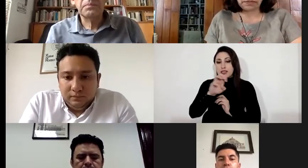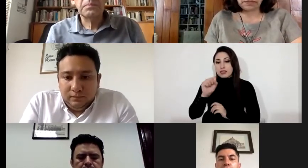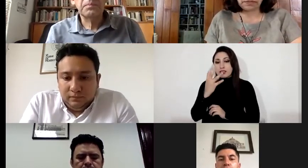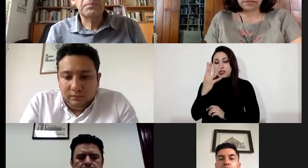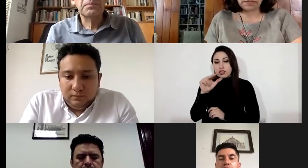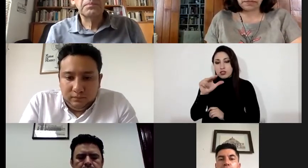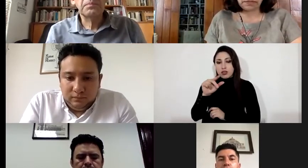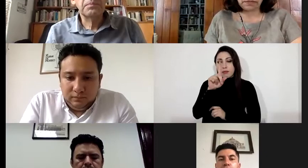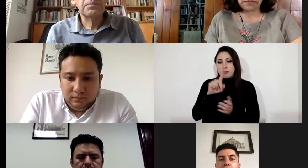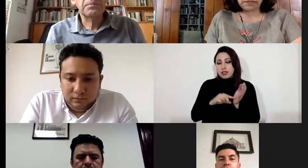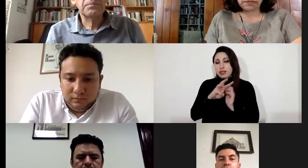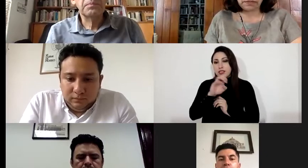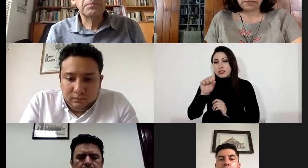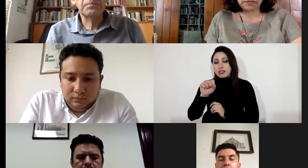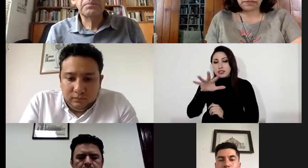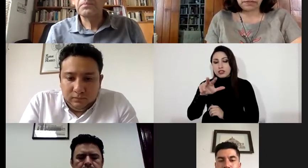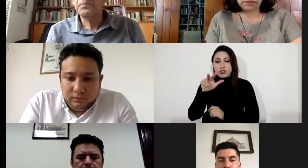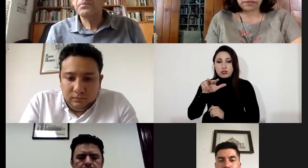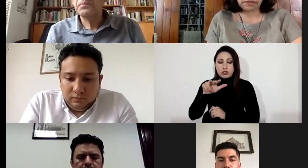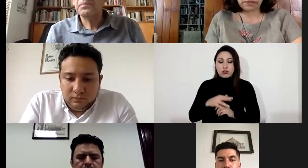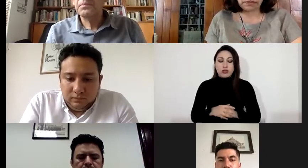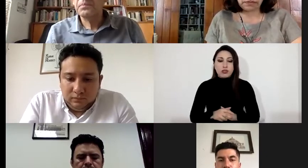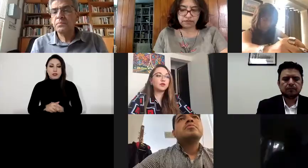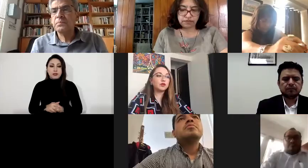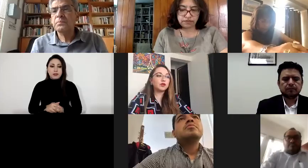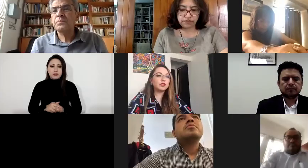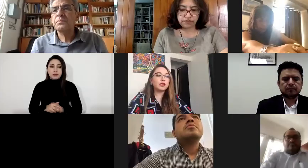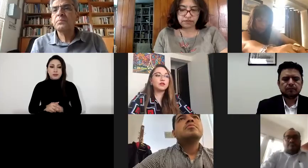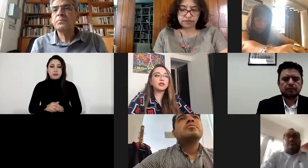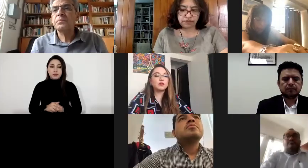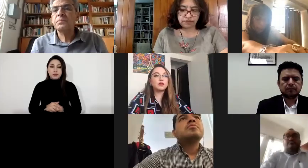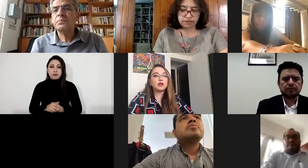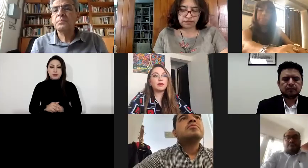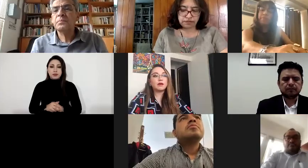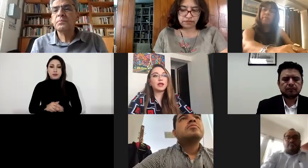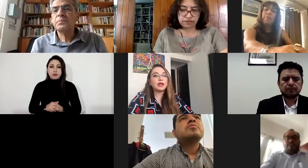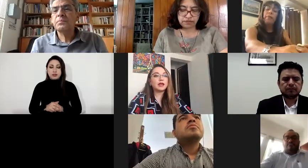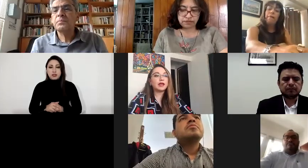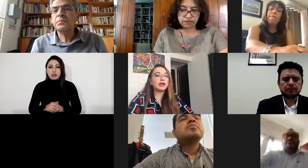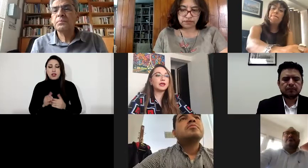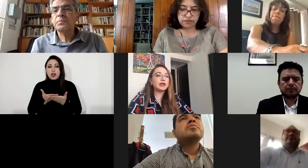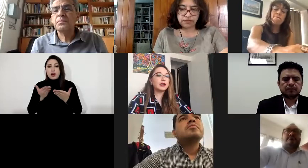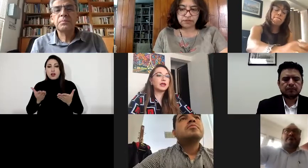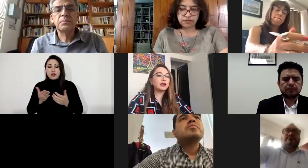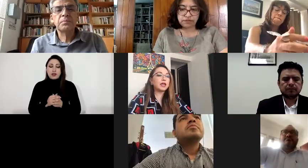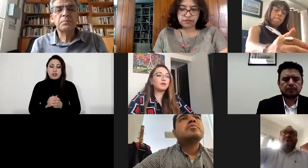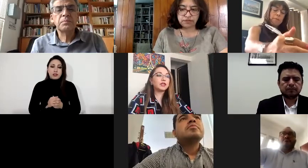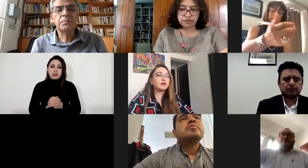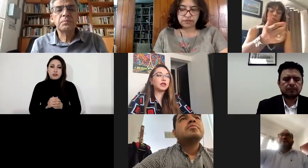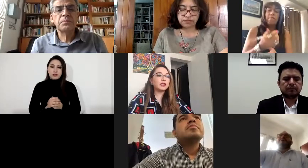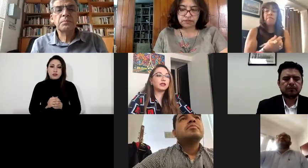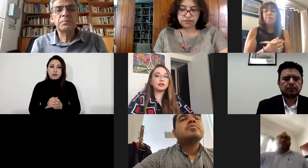1364-18 y 1365-18. Con relación a este punto, se le concede el uso de la palabra a